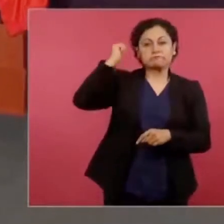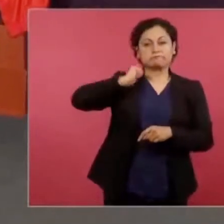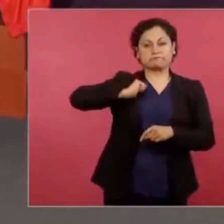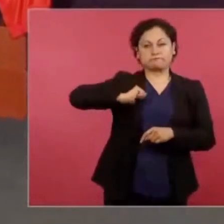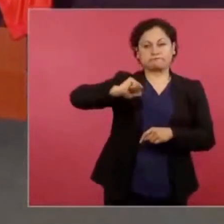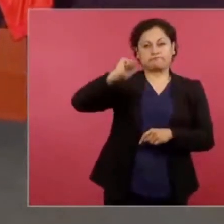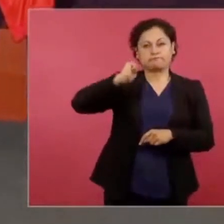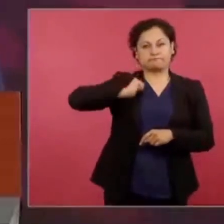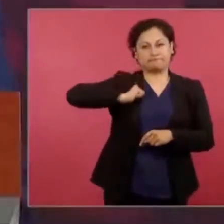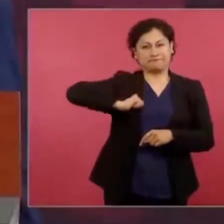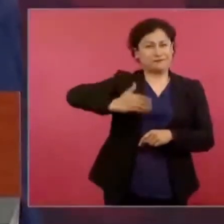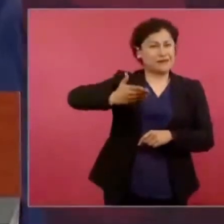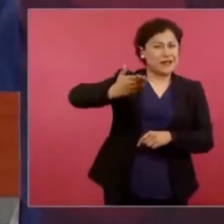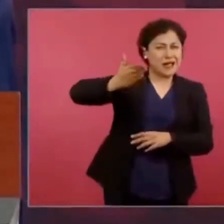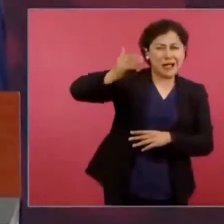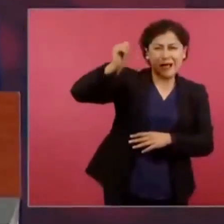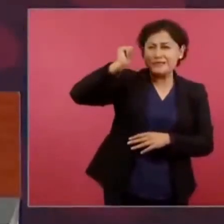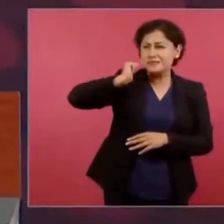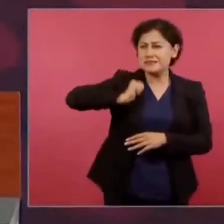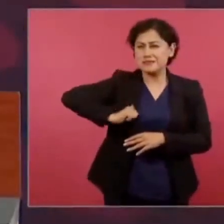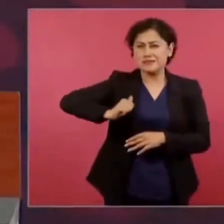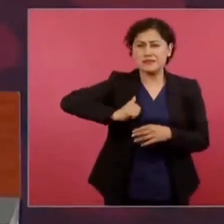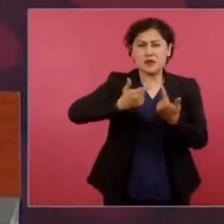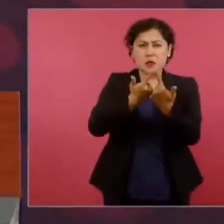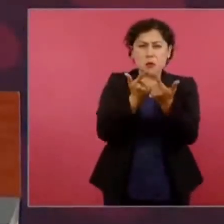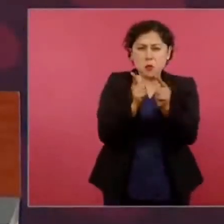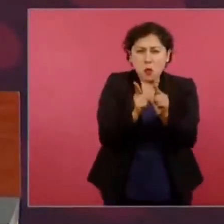de esas civilizaciones